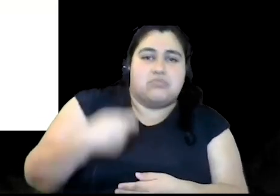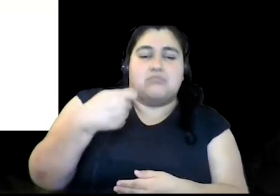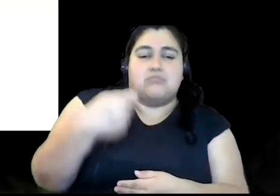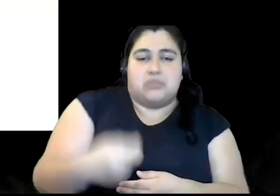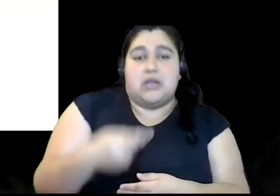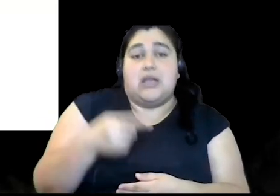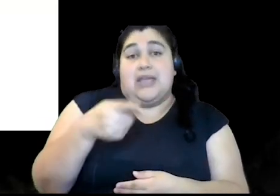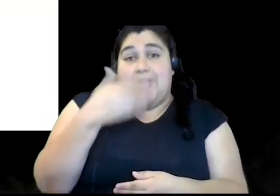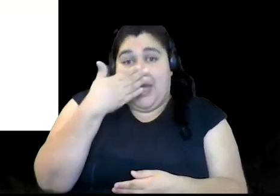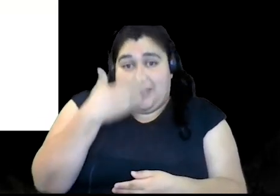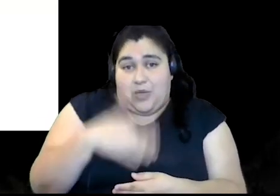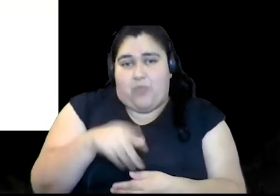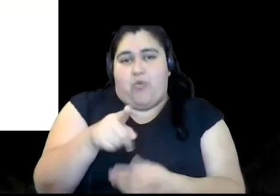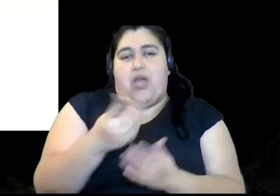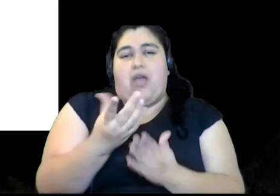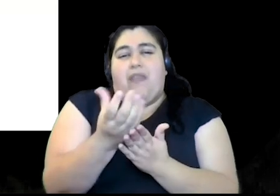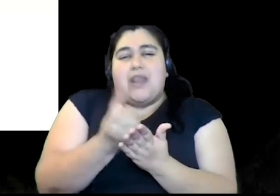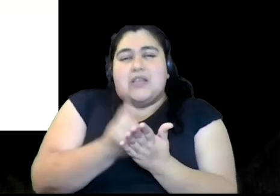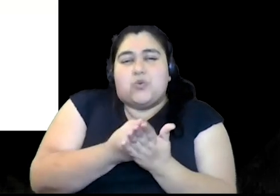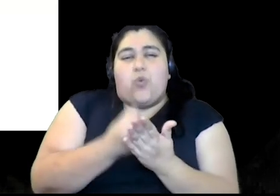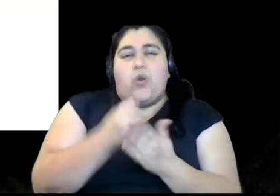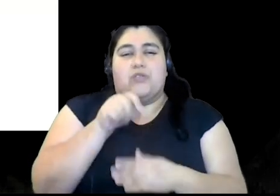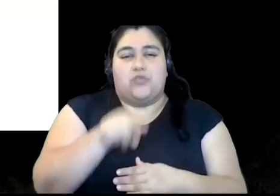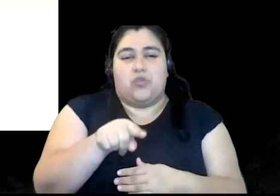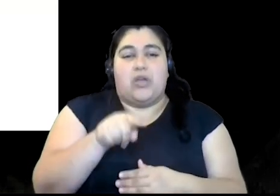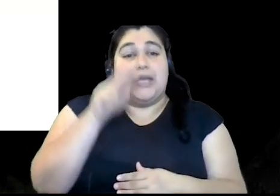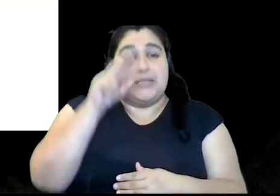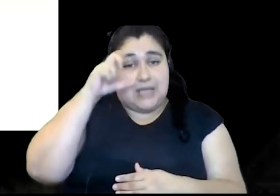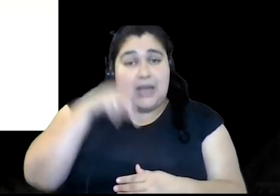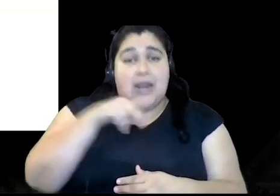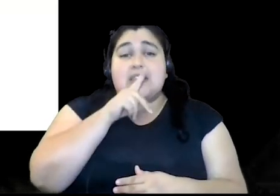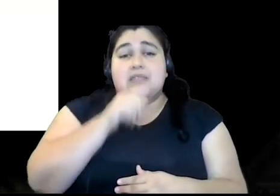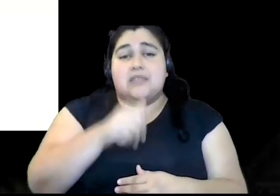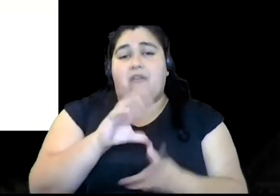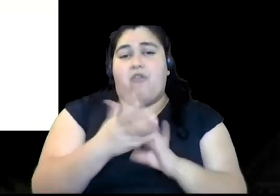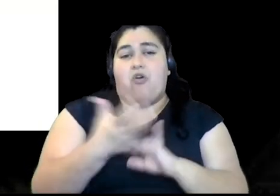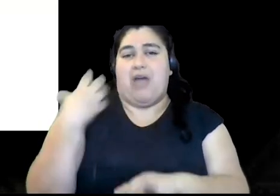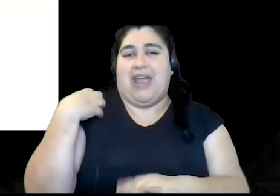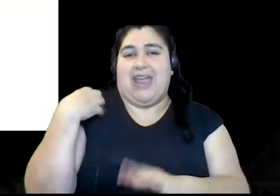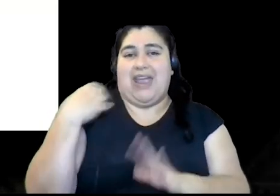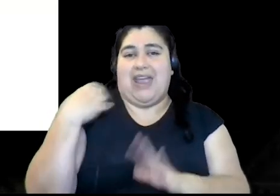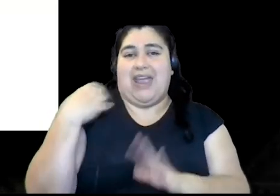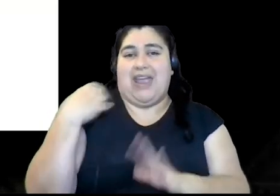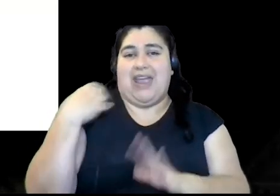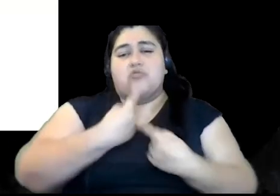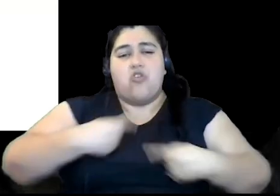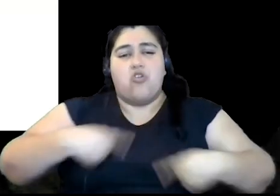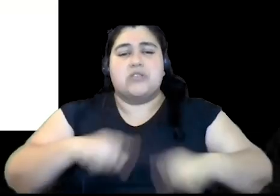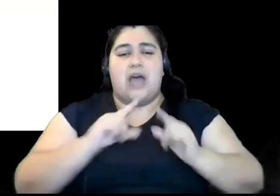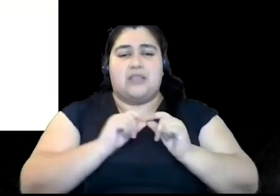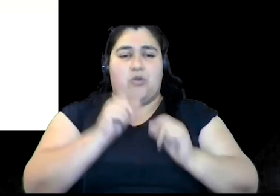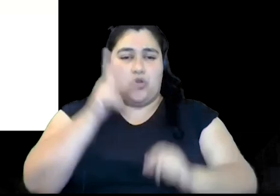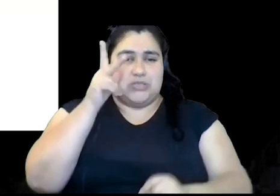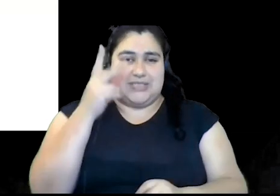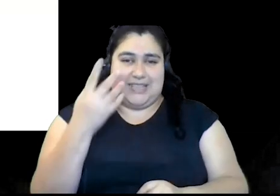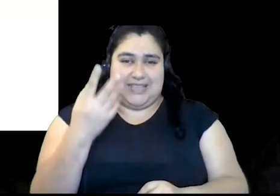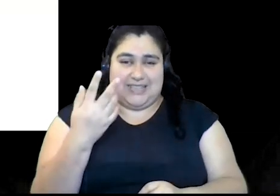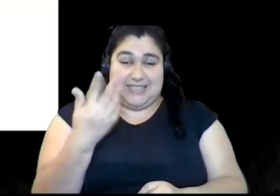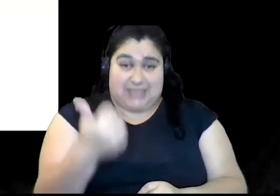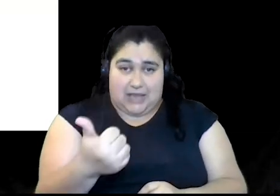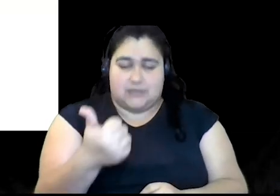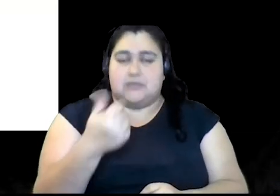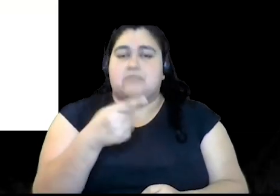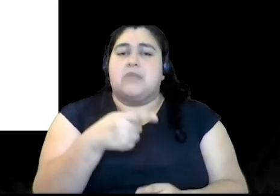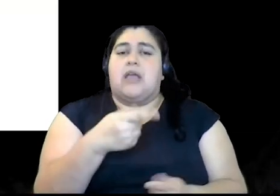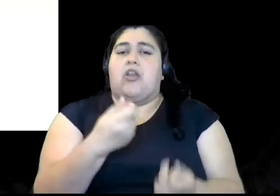podré descontar como renta del régimen general todas las deducciones especiales del artículo 86 que